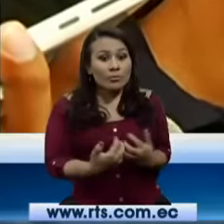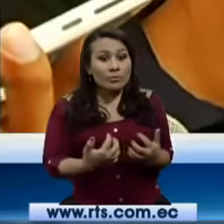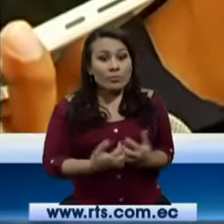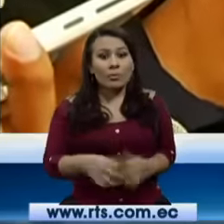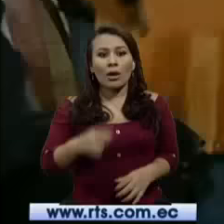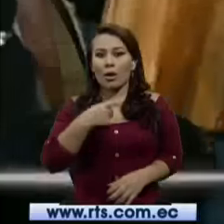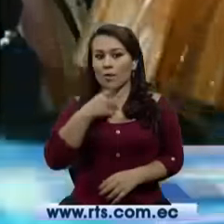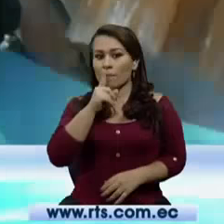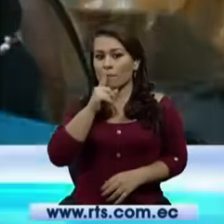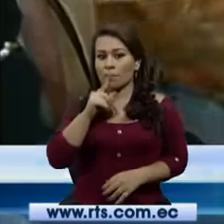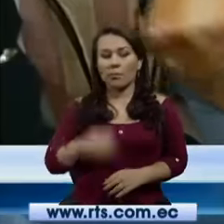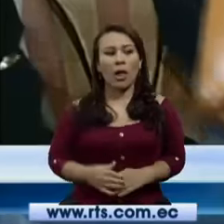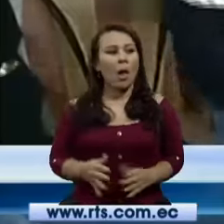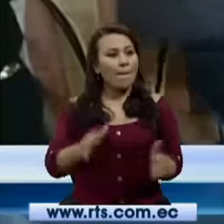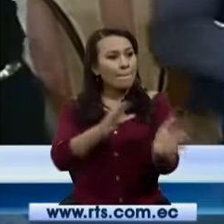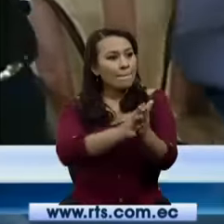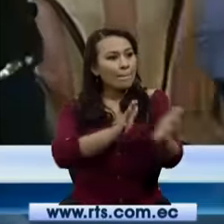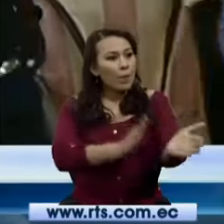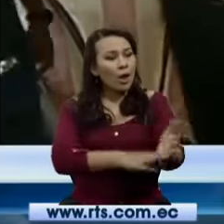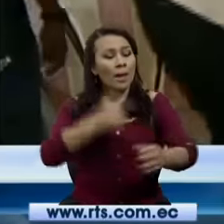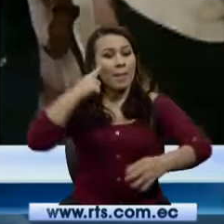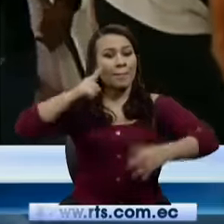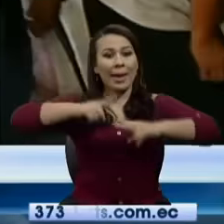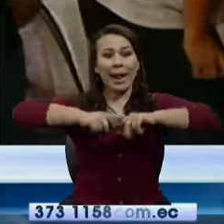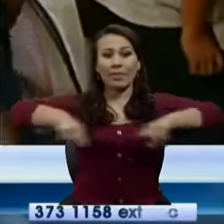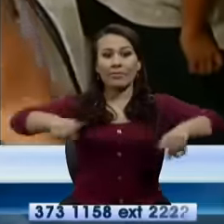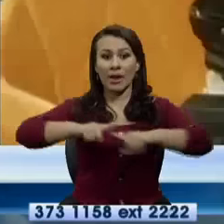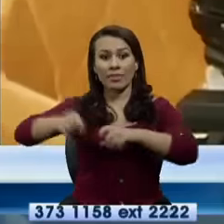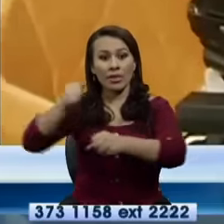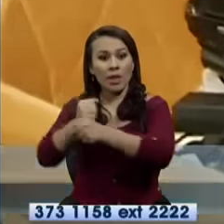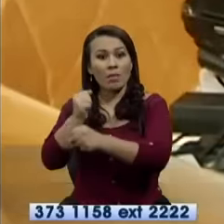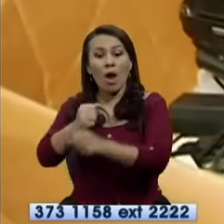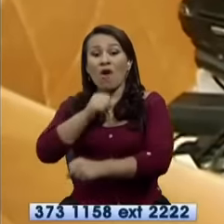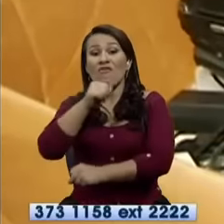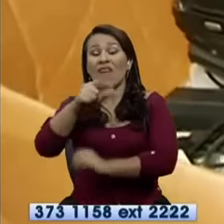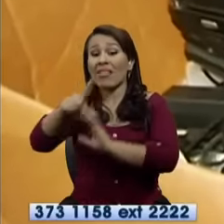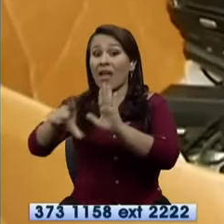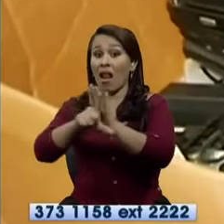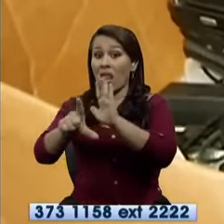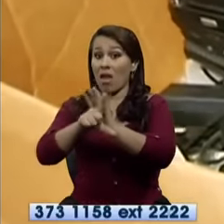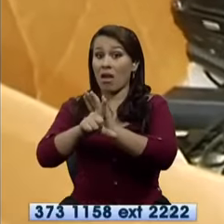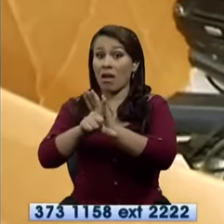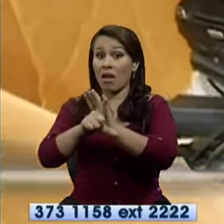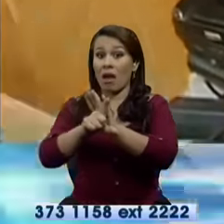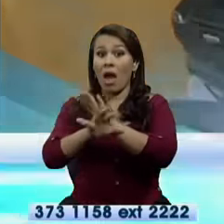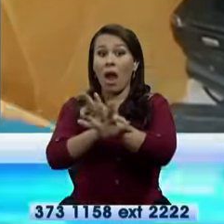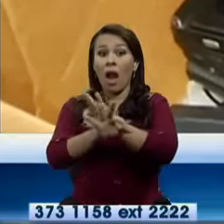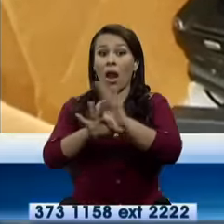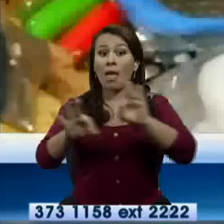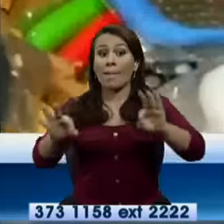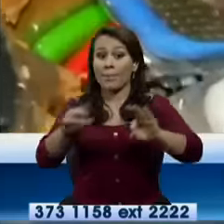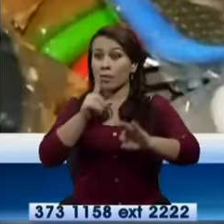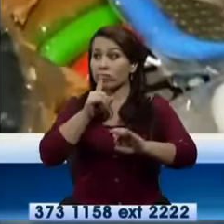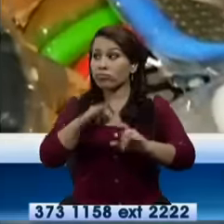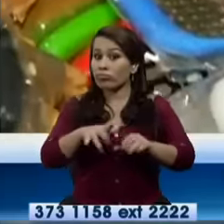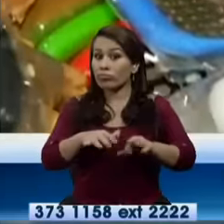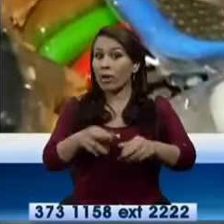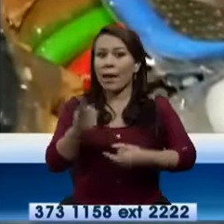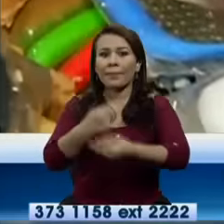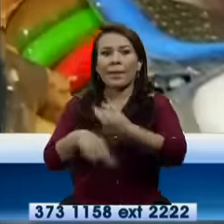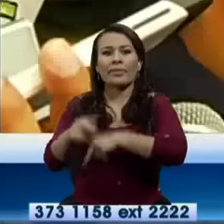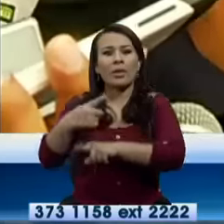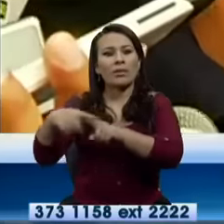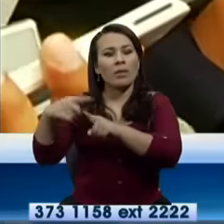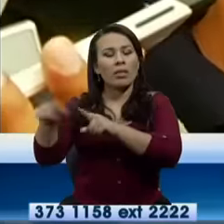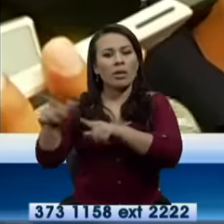portátiles los programas para poder hacer este tipo de de trabajo ilegal este teléfono una vez que era limpiado en este sector iba salía al